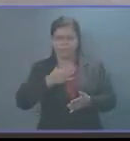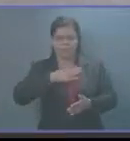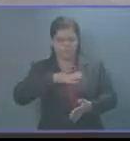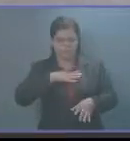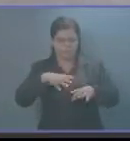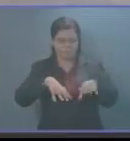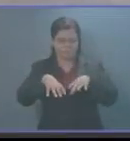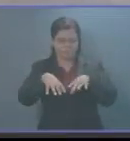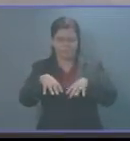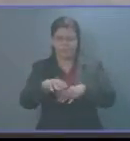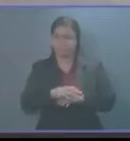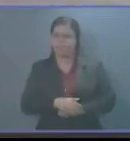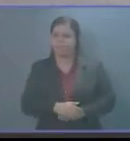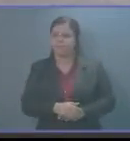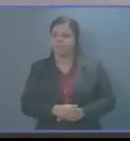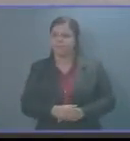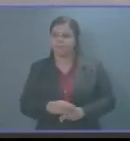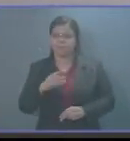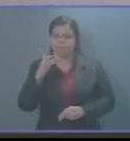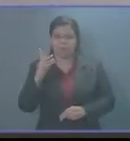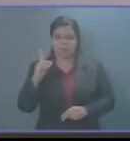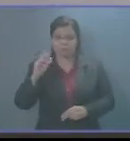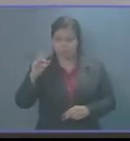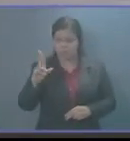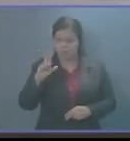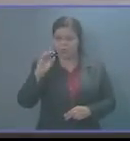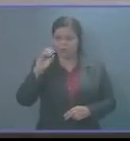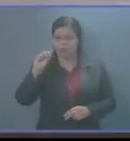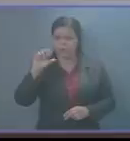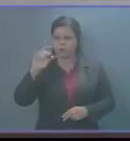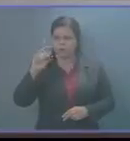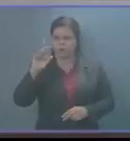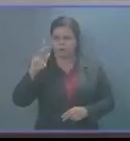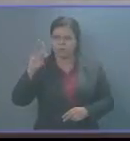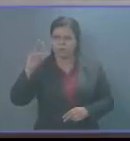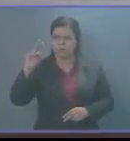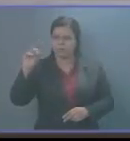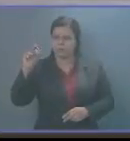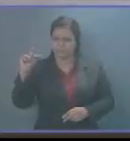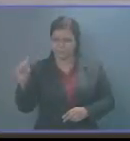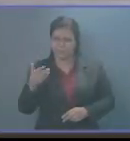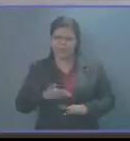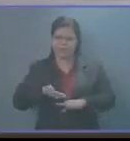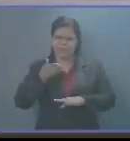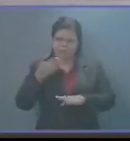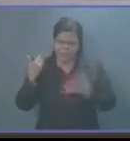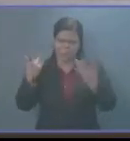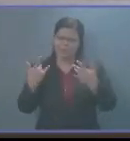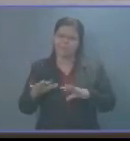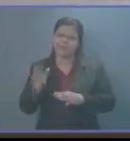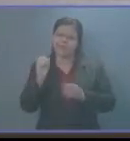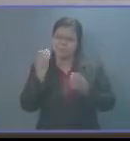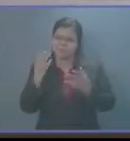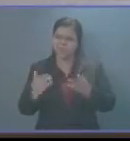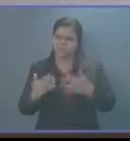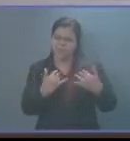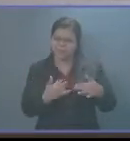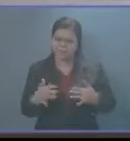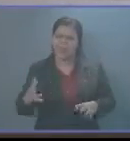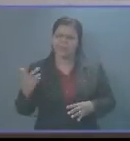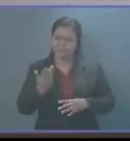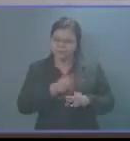departamento. Doctor Óscar Armando Pineda, con quien hemos coincidido en muchas